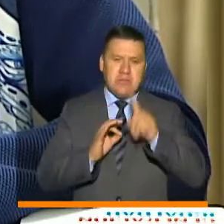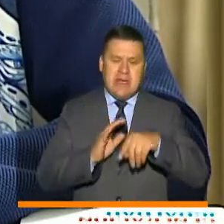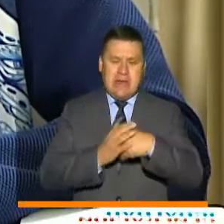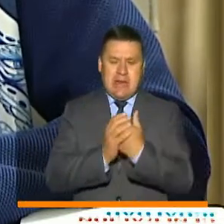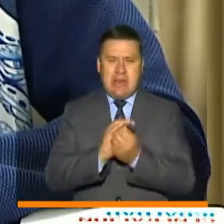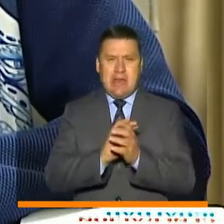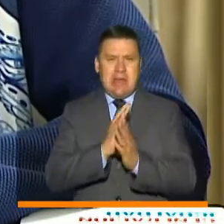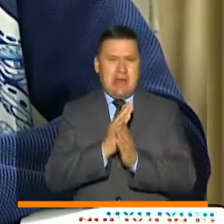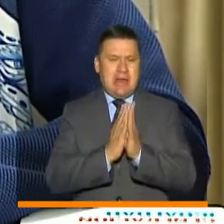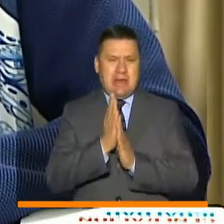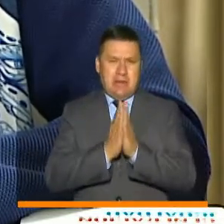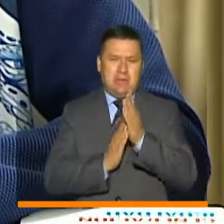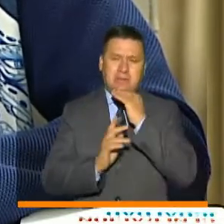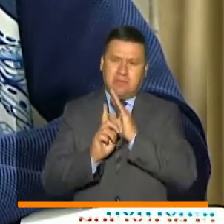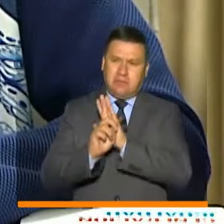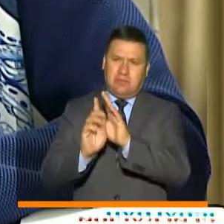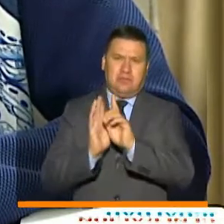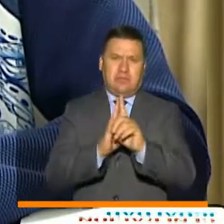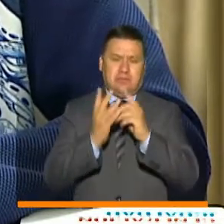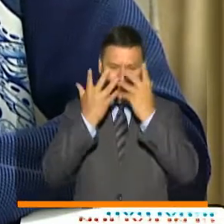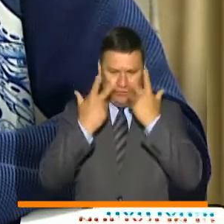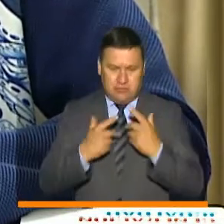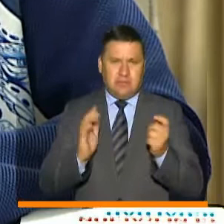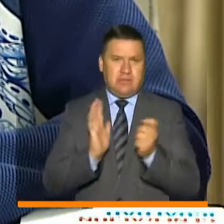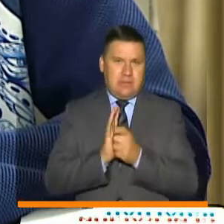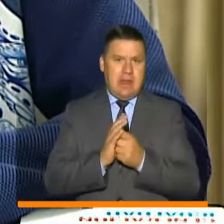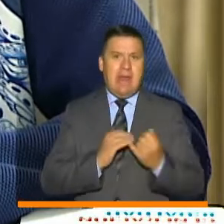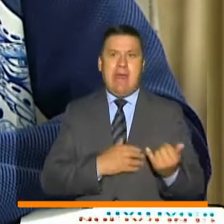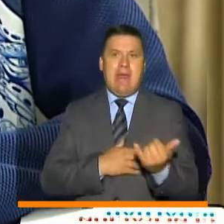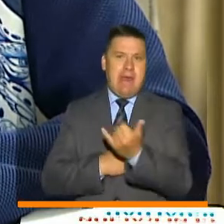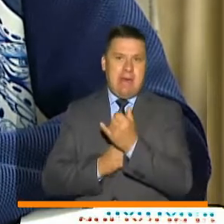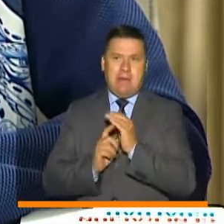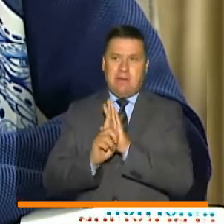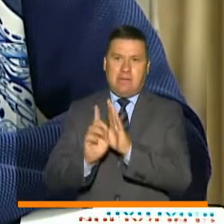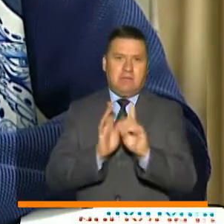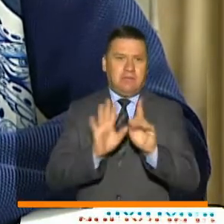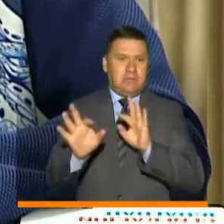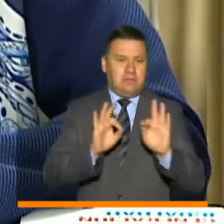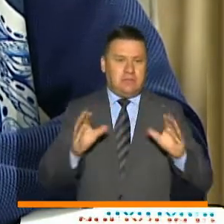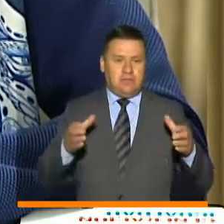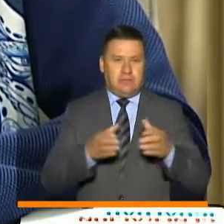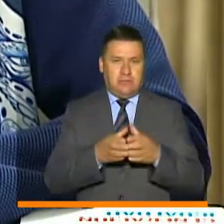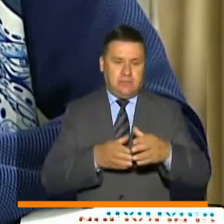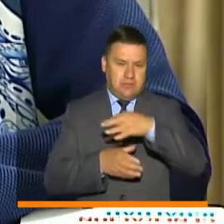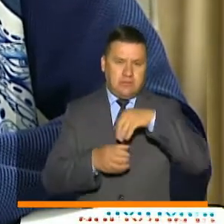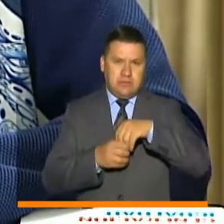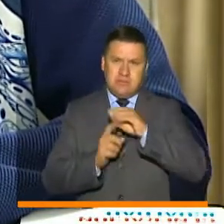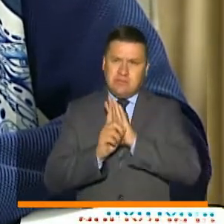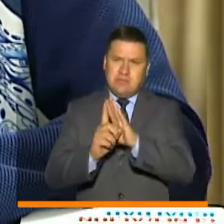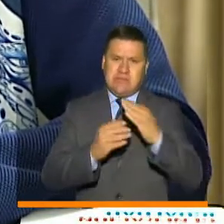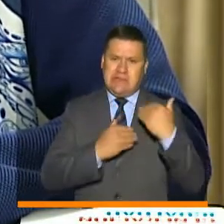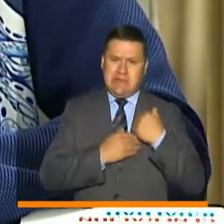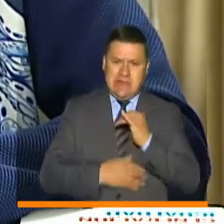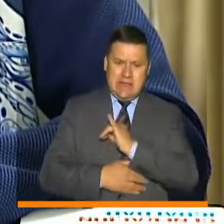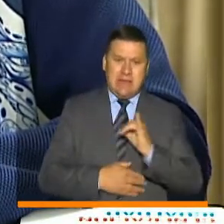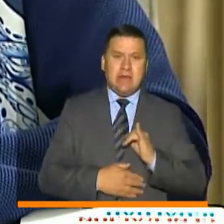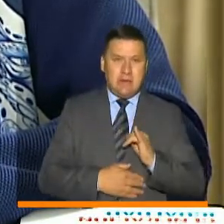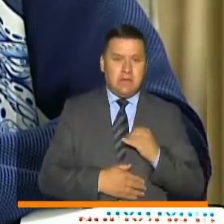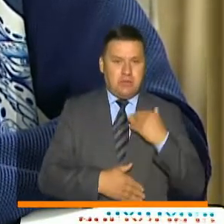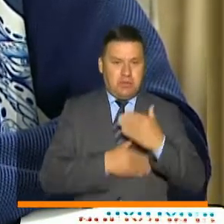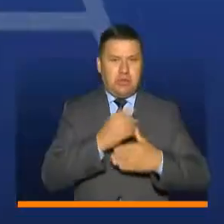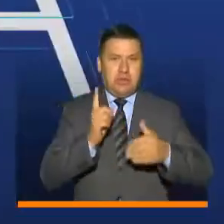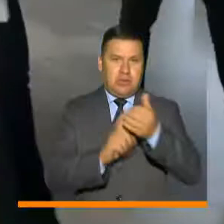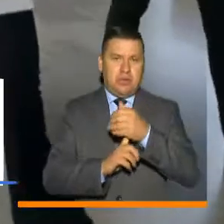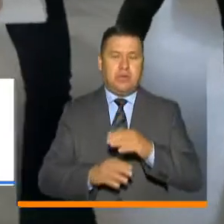de manos, ese distanciamiento físico. Y es ahí que el aislamiento selectivo y ese distanciamiento individual va a